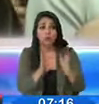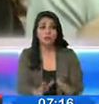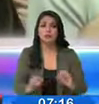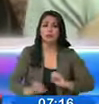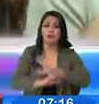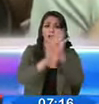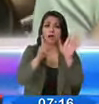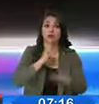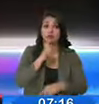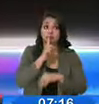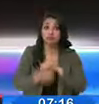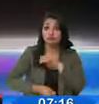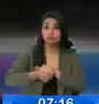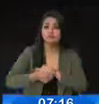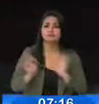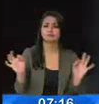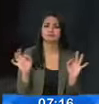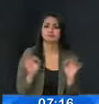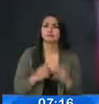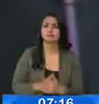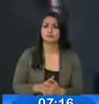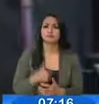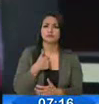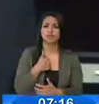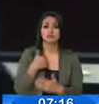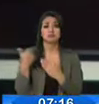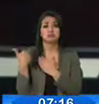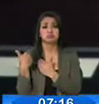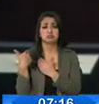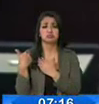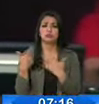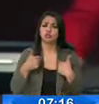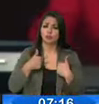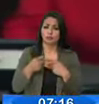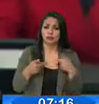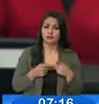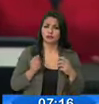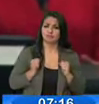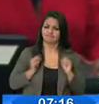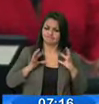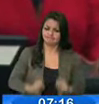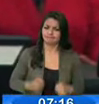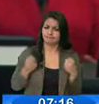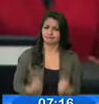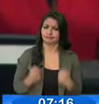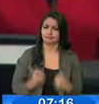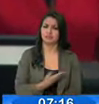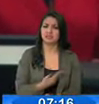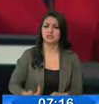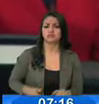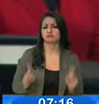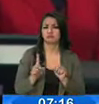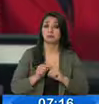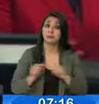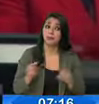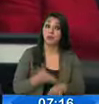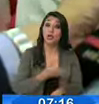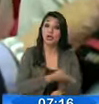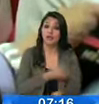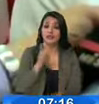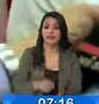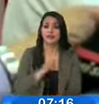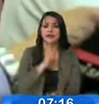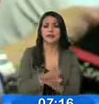les esconde nada. Que él no se aferra al cargo, pero que antes de cualquier decisión, dice que el país debe escuchar su verdad.